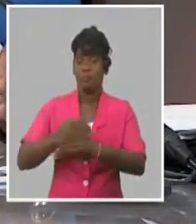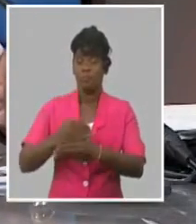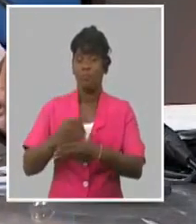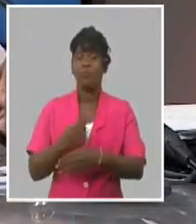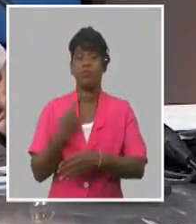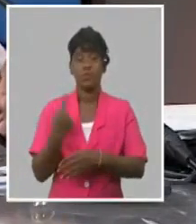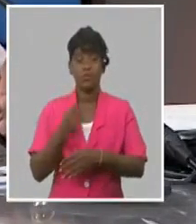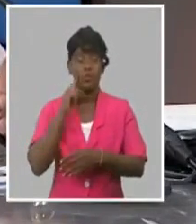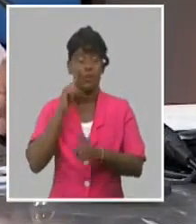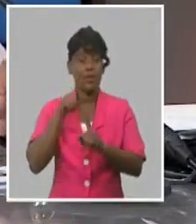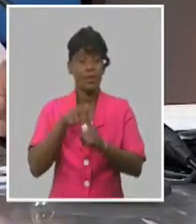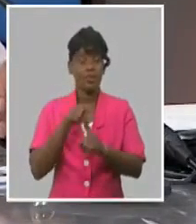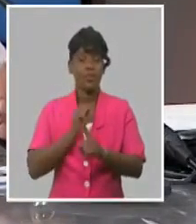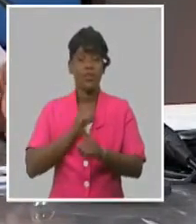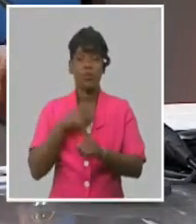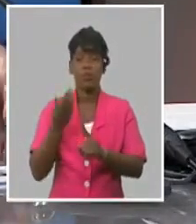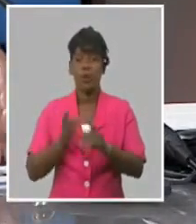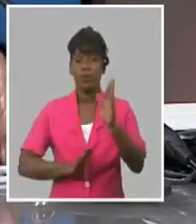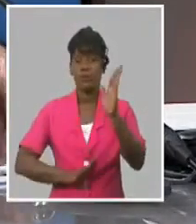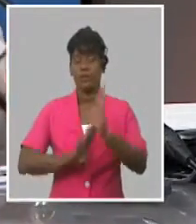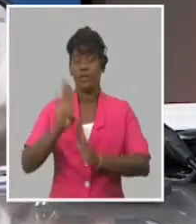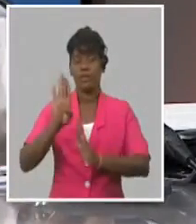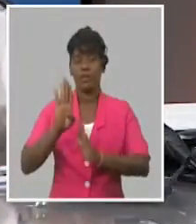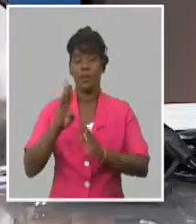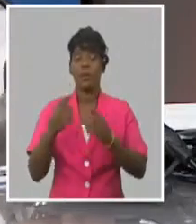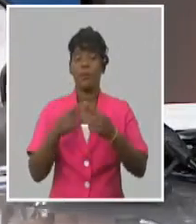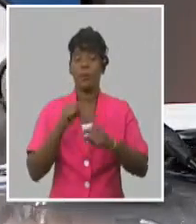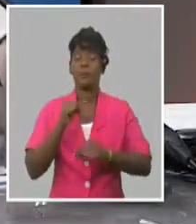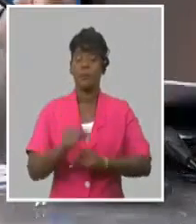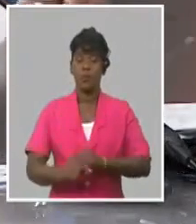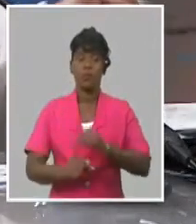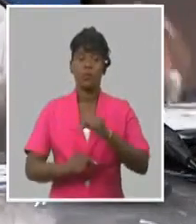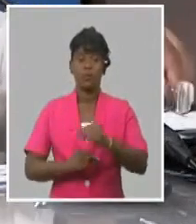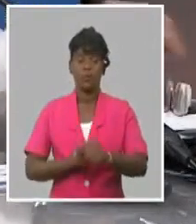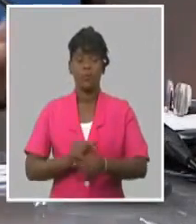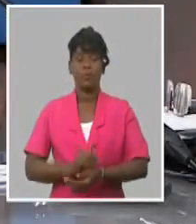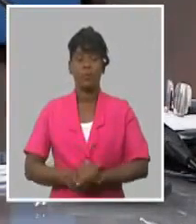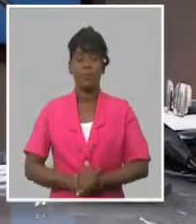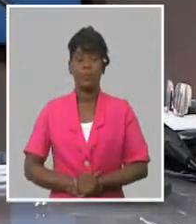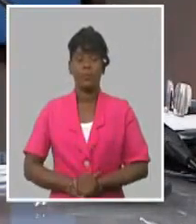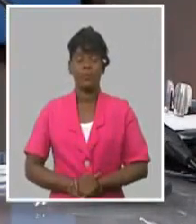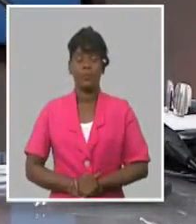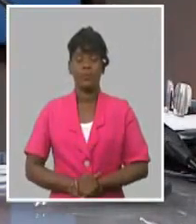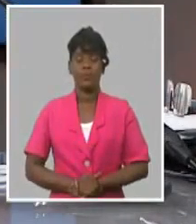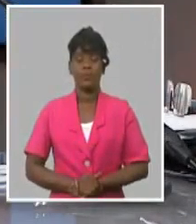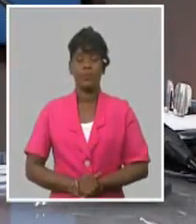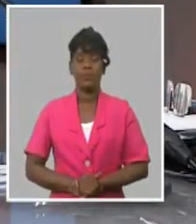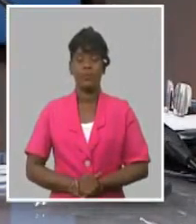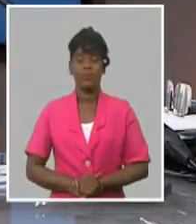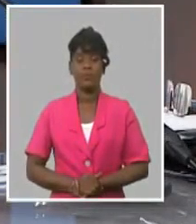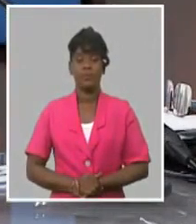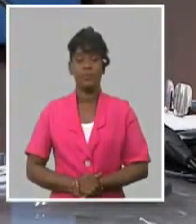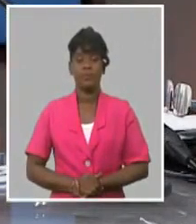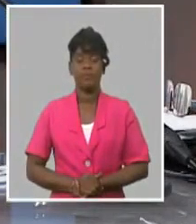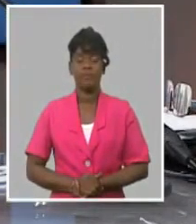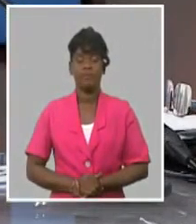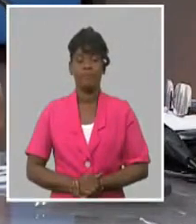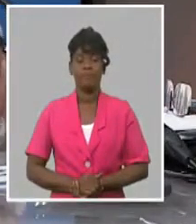causa fundamental de por qué hay que enfrentar esta actividad en estos